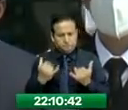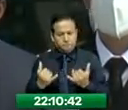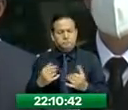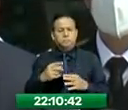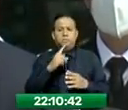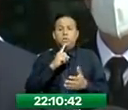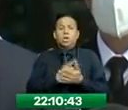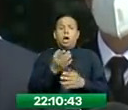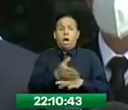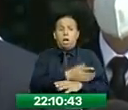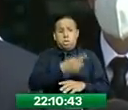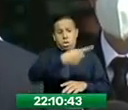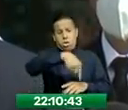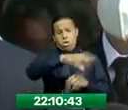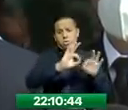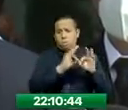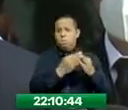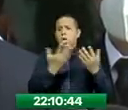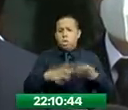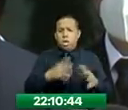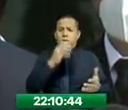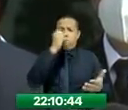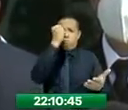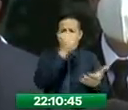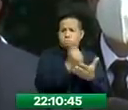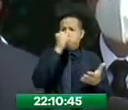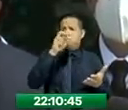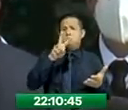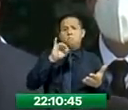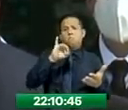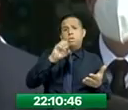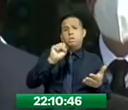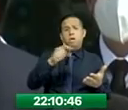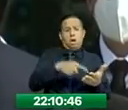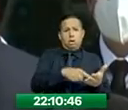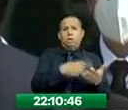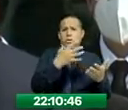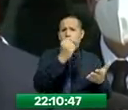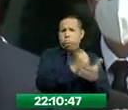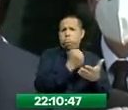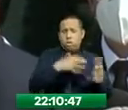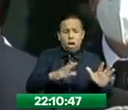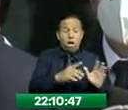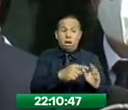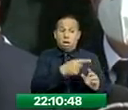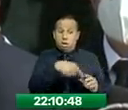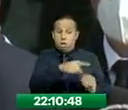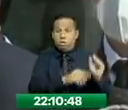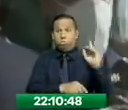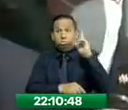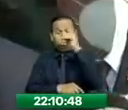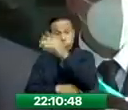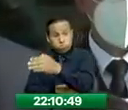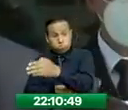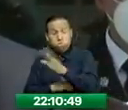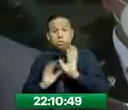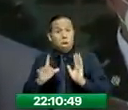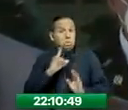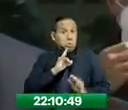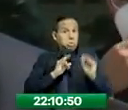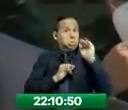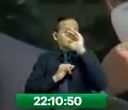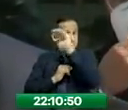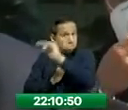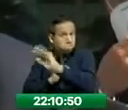actualizados y todos tienen que respetar la ley americana y si no reformamos la vista o negamos la vista se han pedido